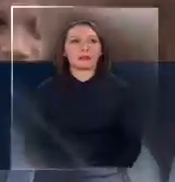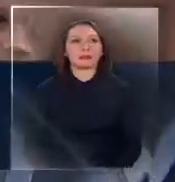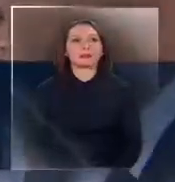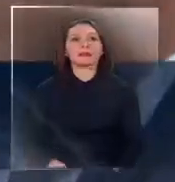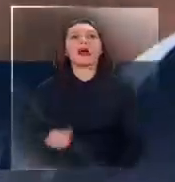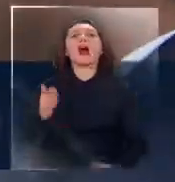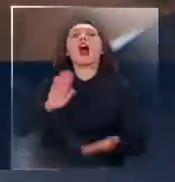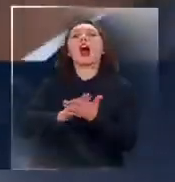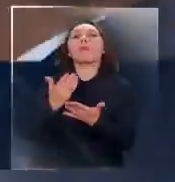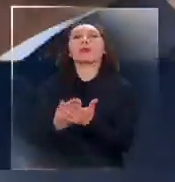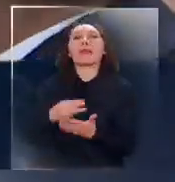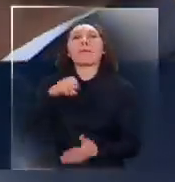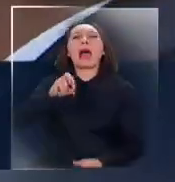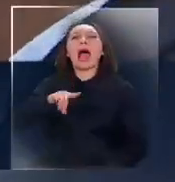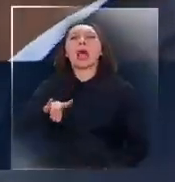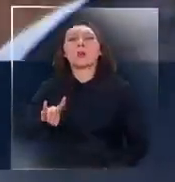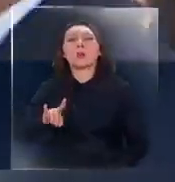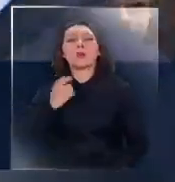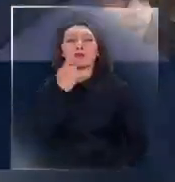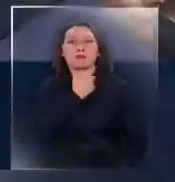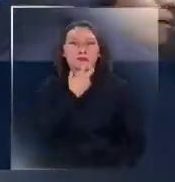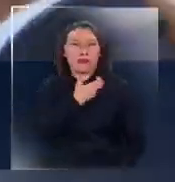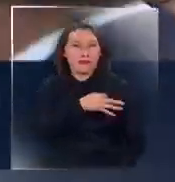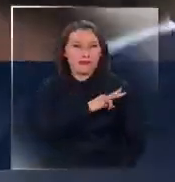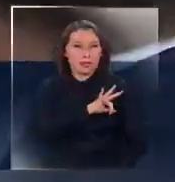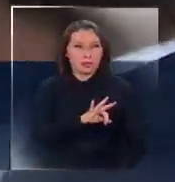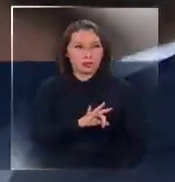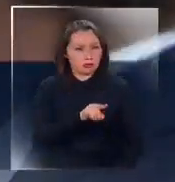c'est bien. Mais ça va. Hey, je la connais. Ça va, Manu?